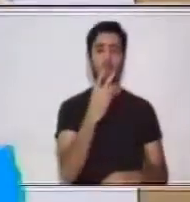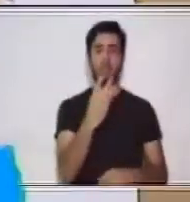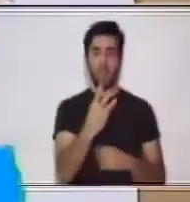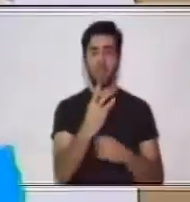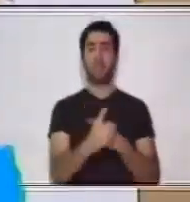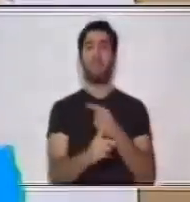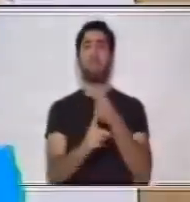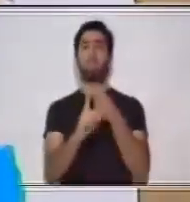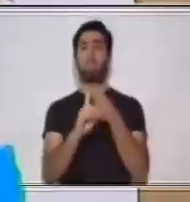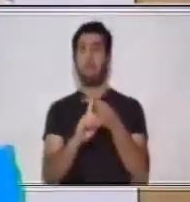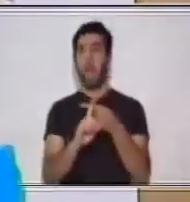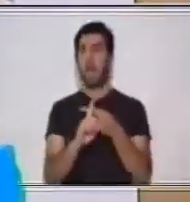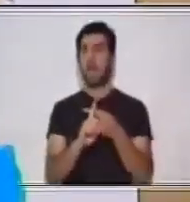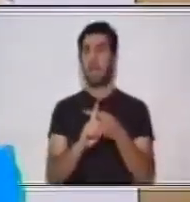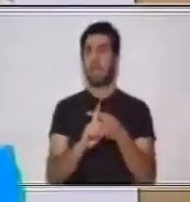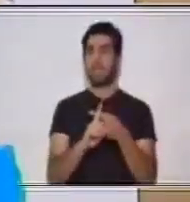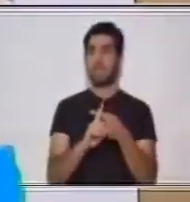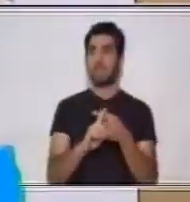o sea que voy a sumar.